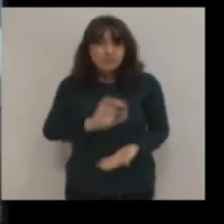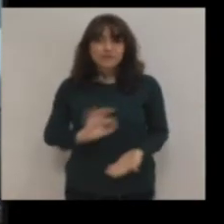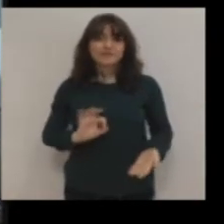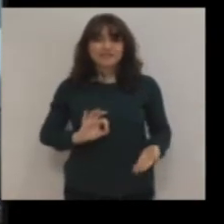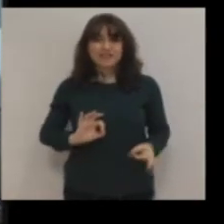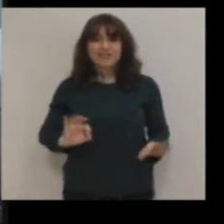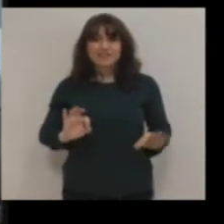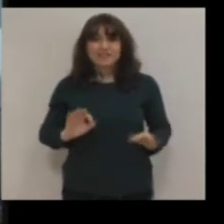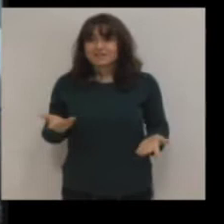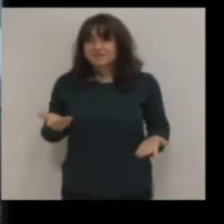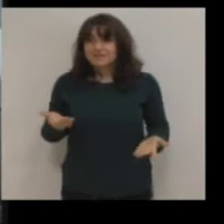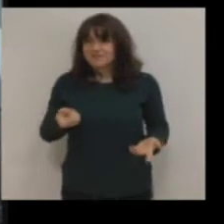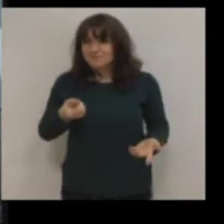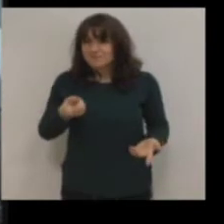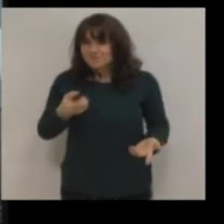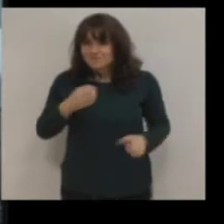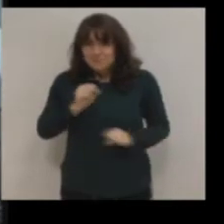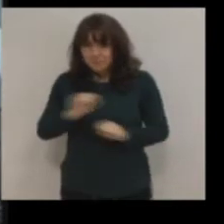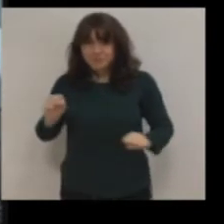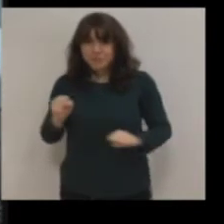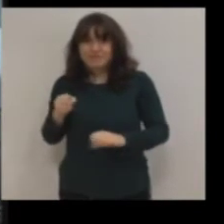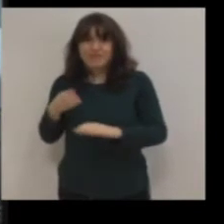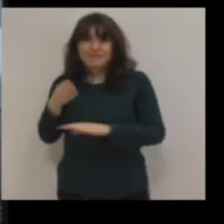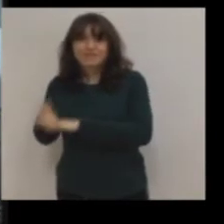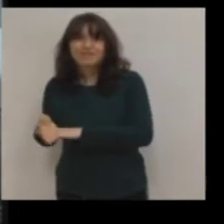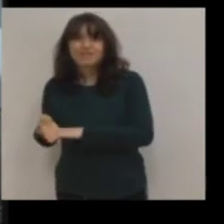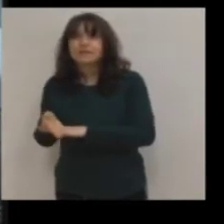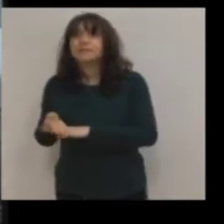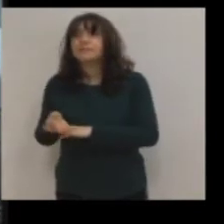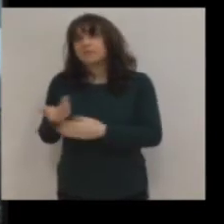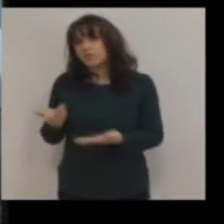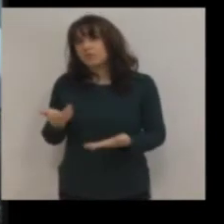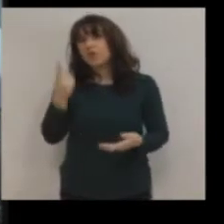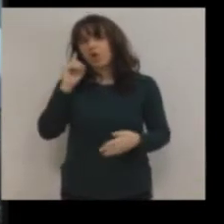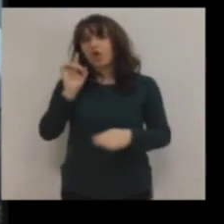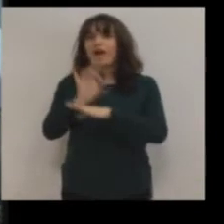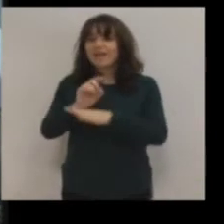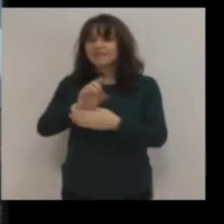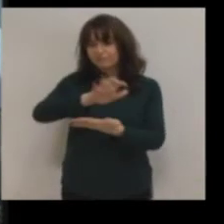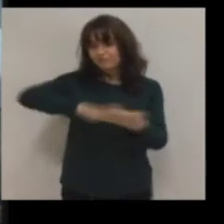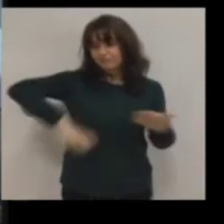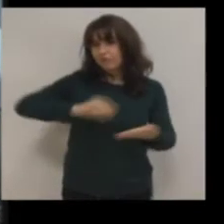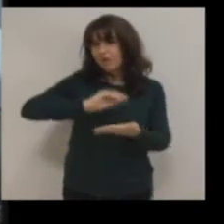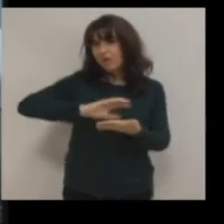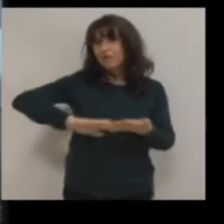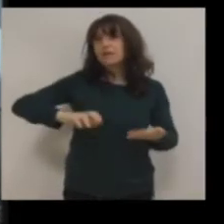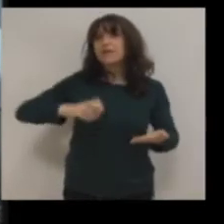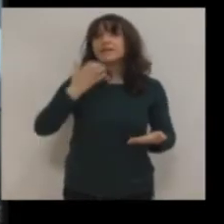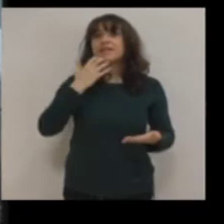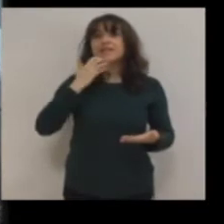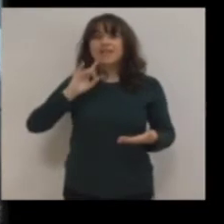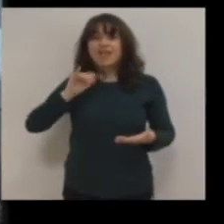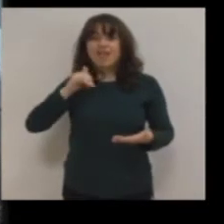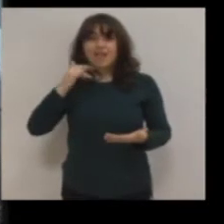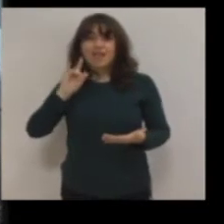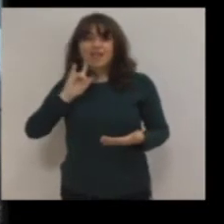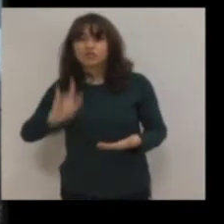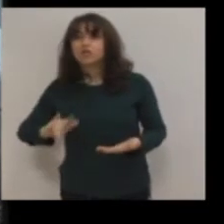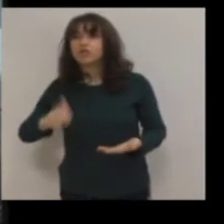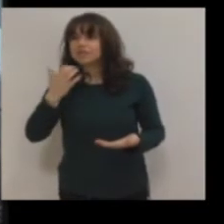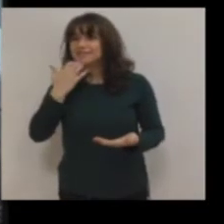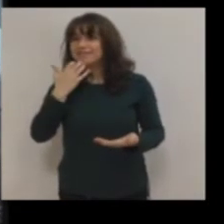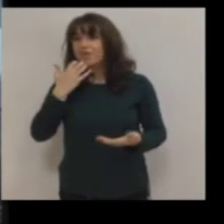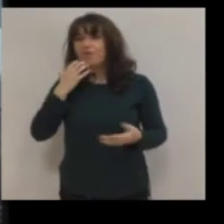puedes ejercer tu derecho. Y las comunicaciones por escrito, evidentemente, mediante medios electrónicos, si no está en